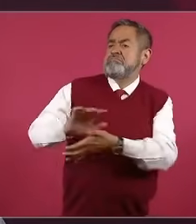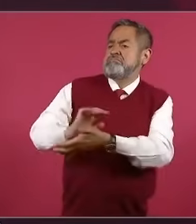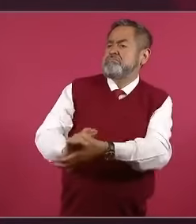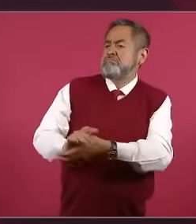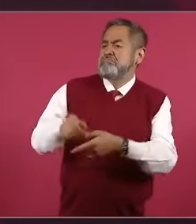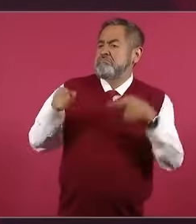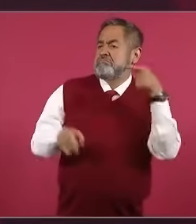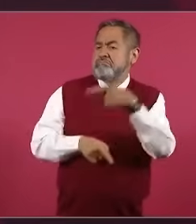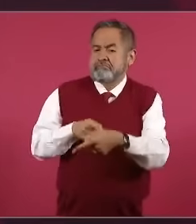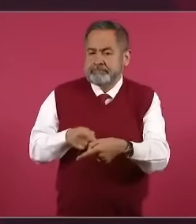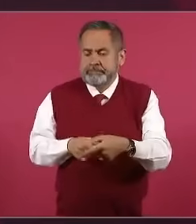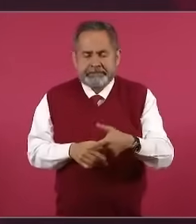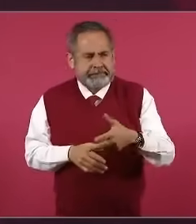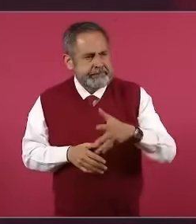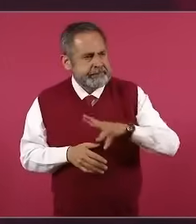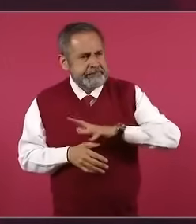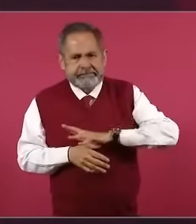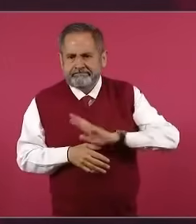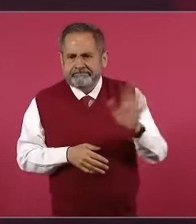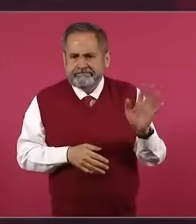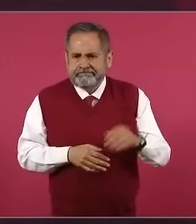Por eso esas actitudes